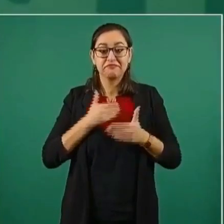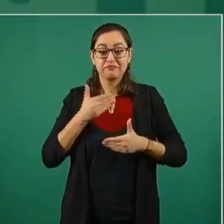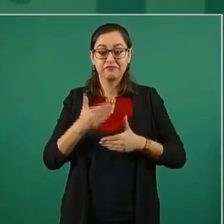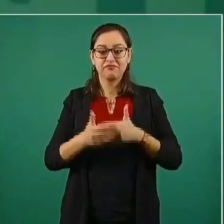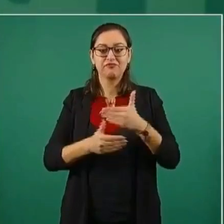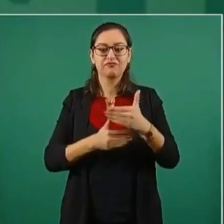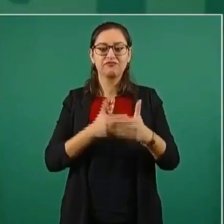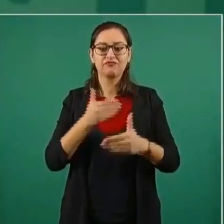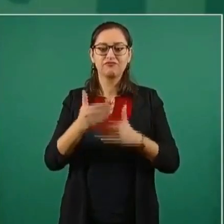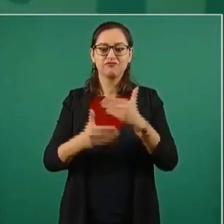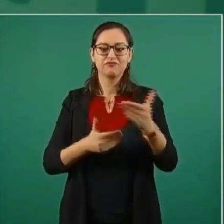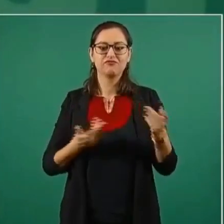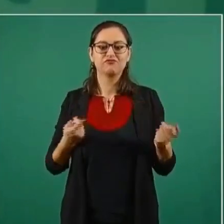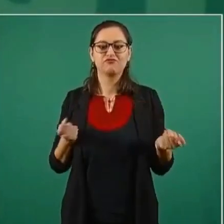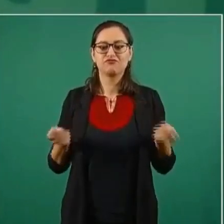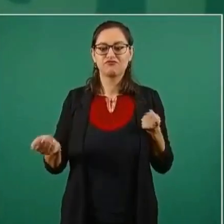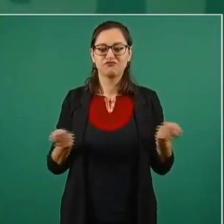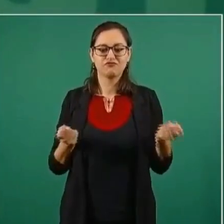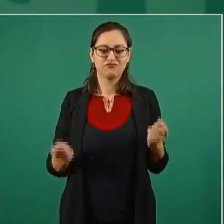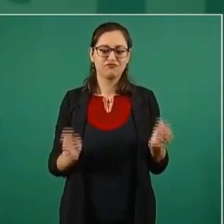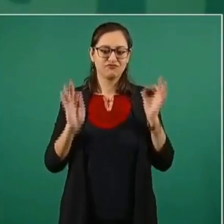Entonces, hay que regresar